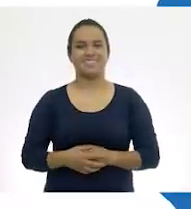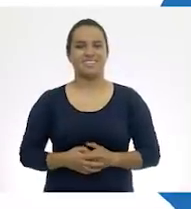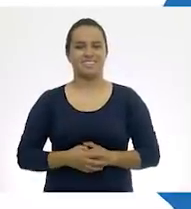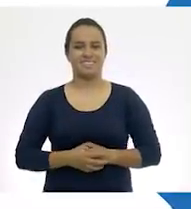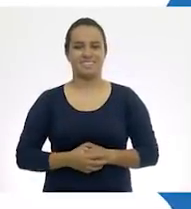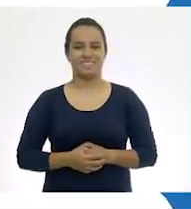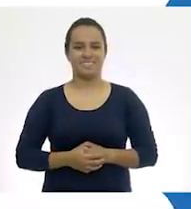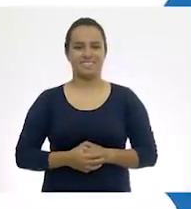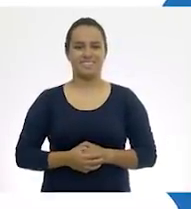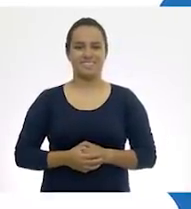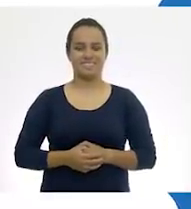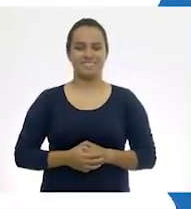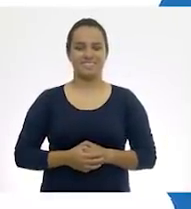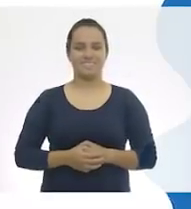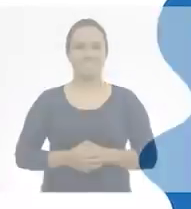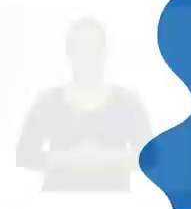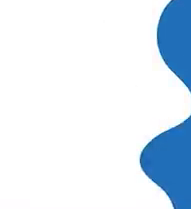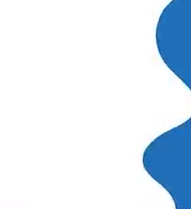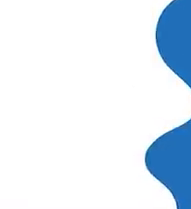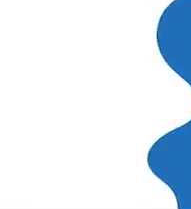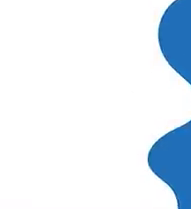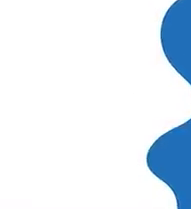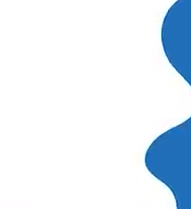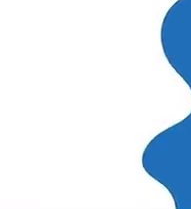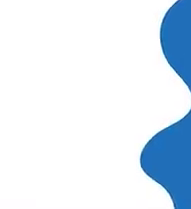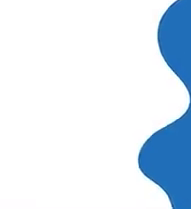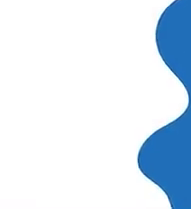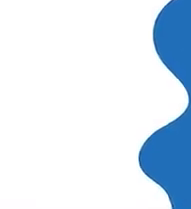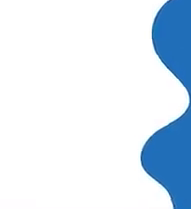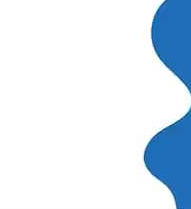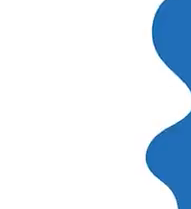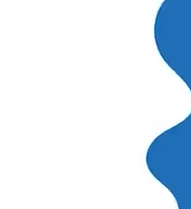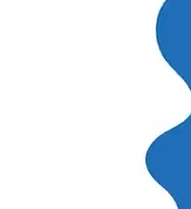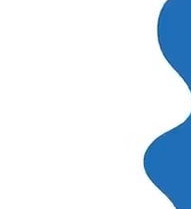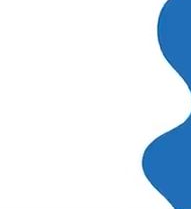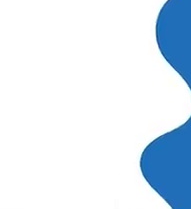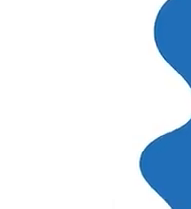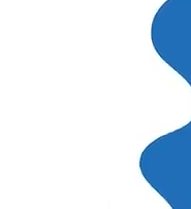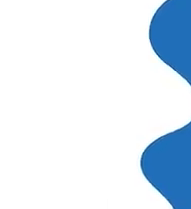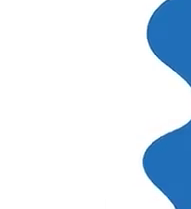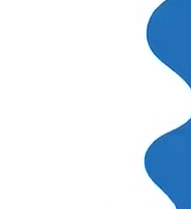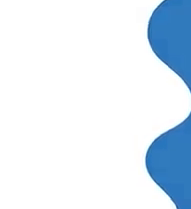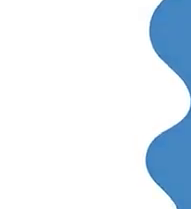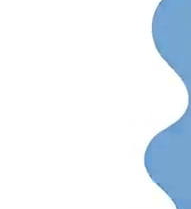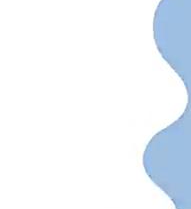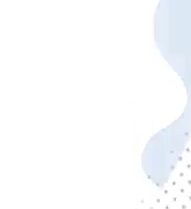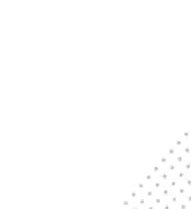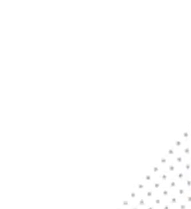aprendeencasa.cep.gov.mx.